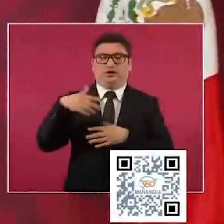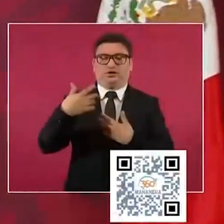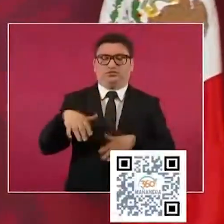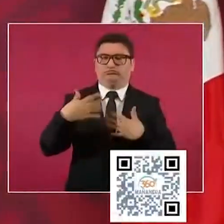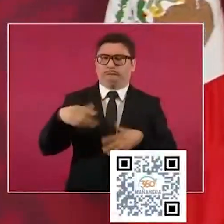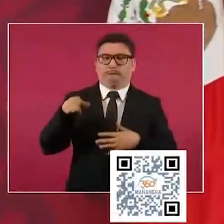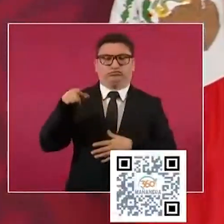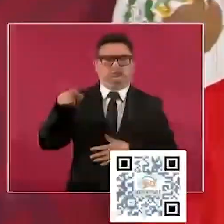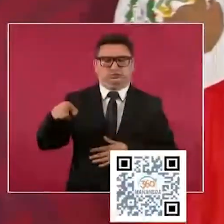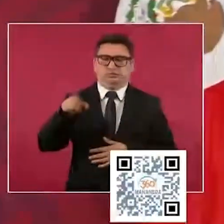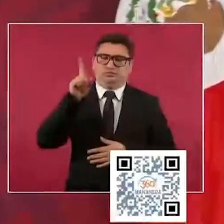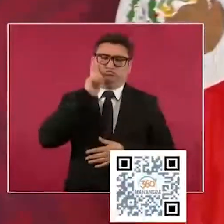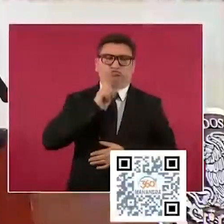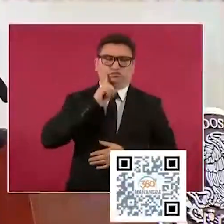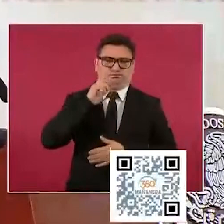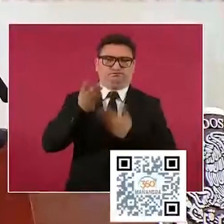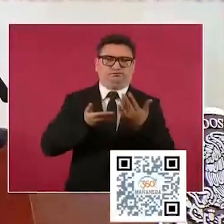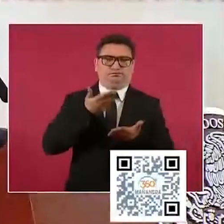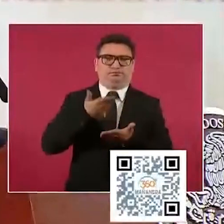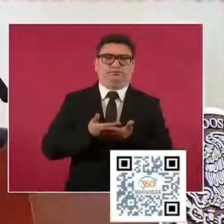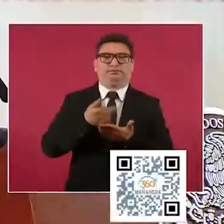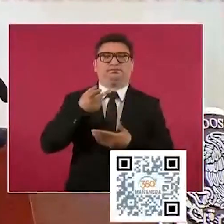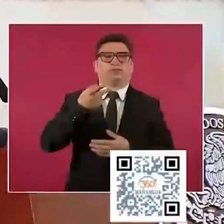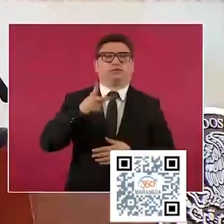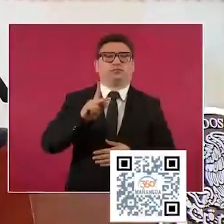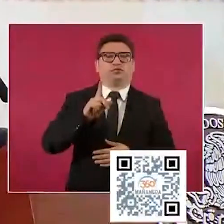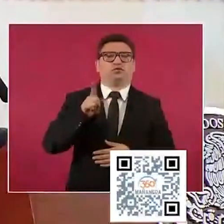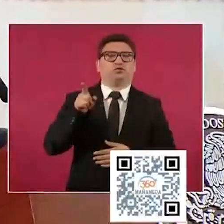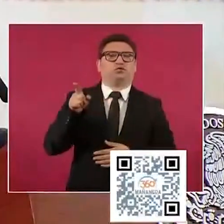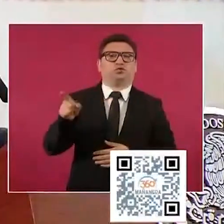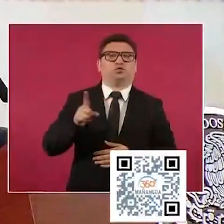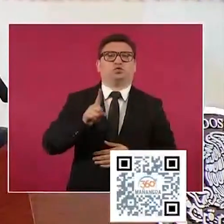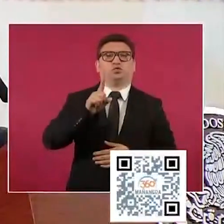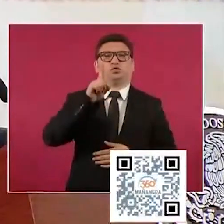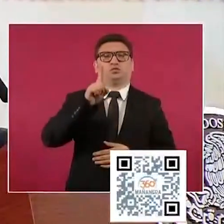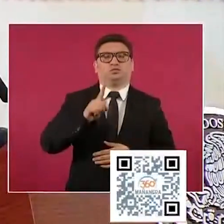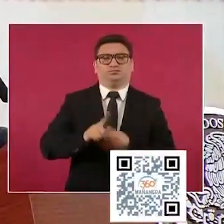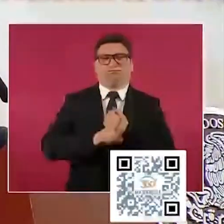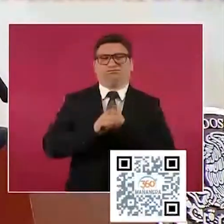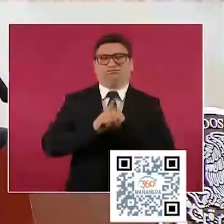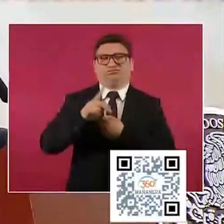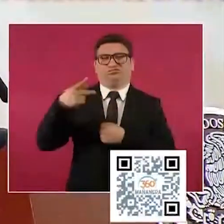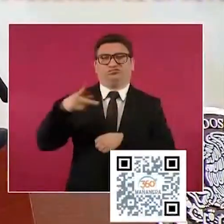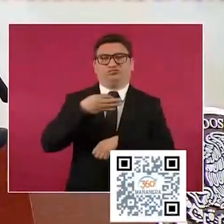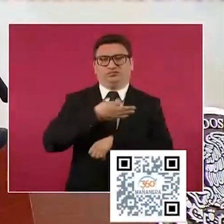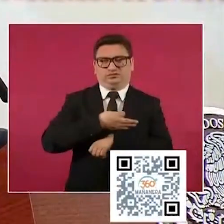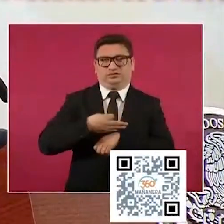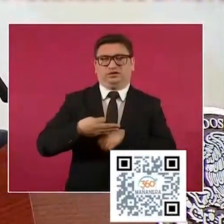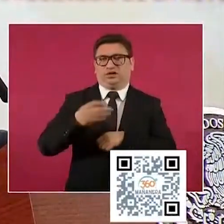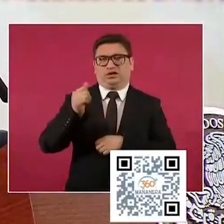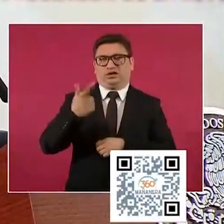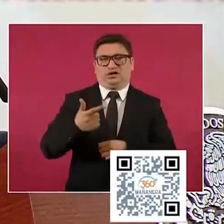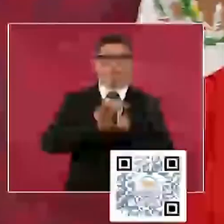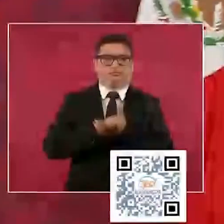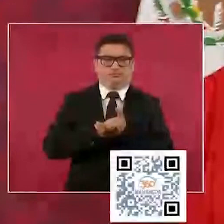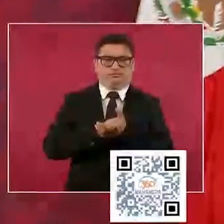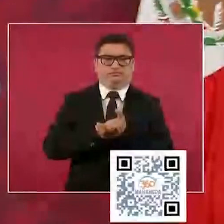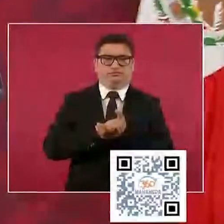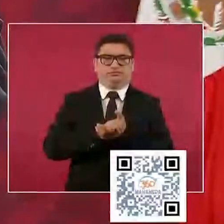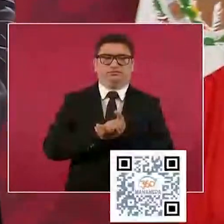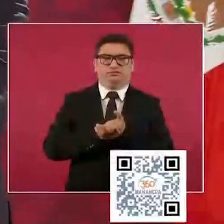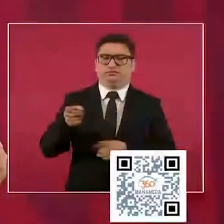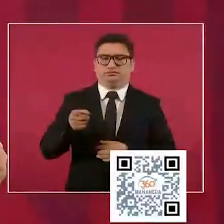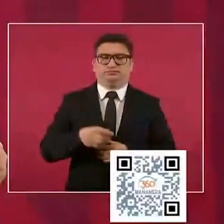extraordinaria, economista, pero tiene un asunto familiar. Ella está casada